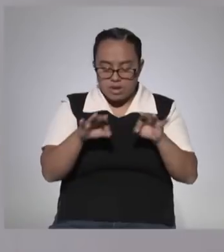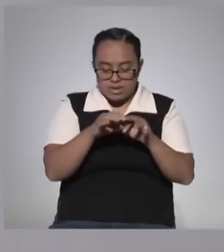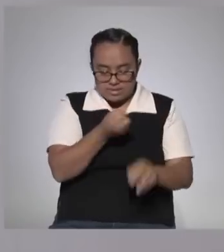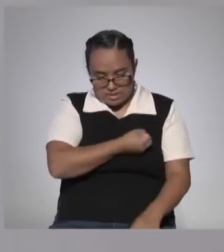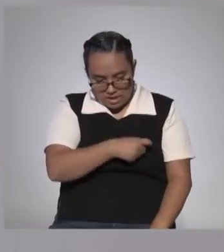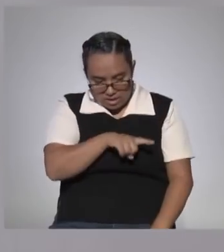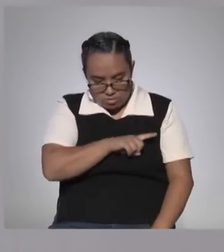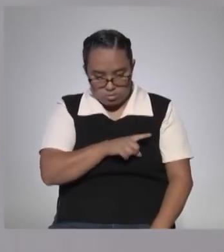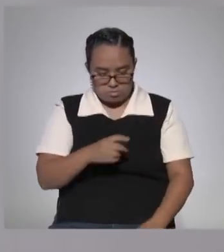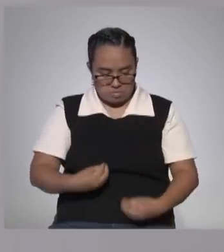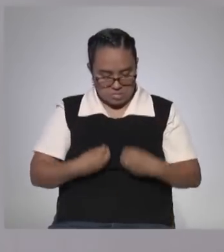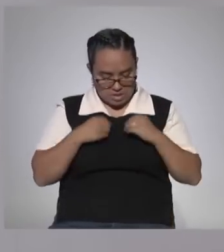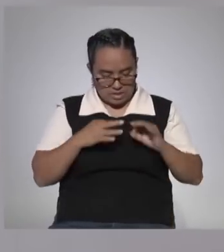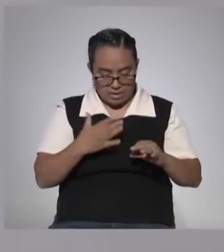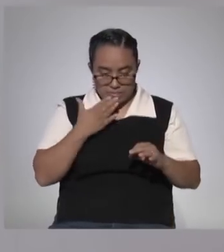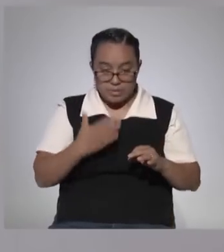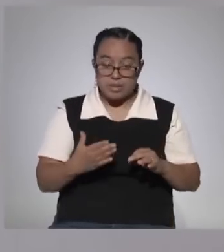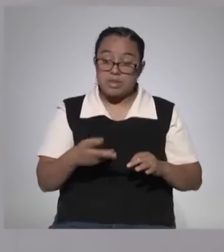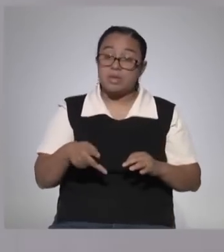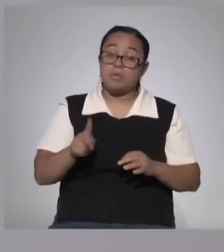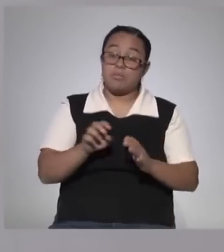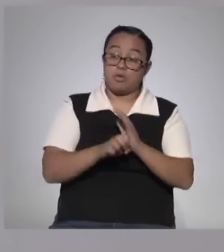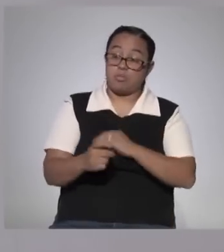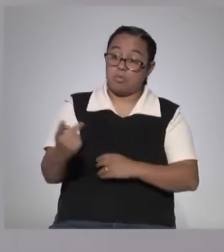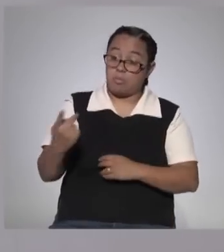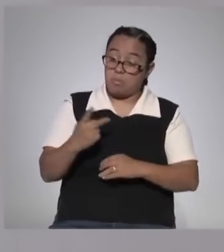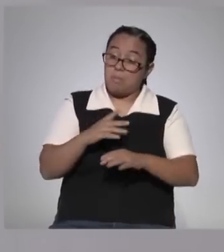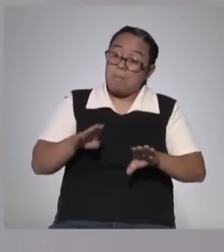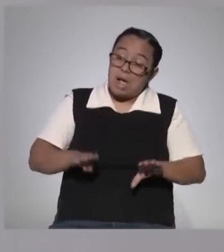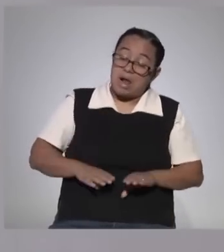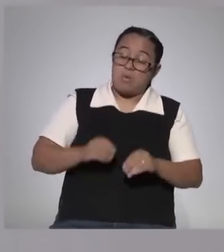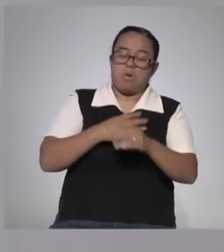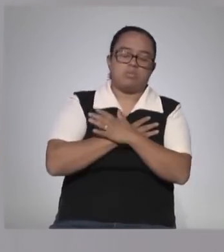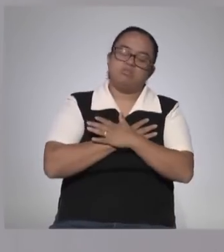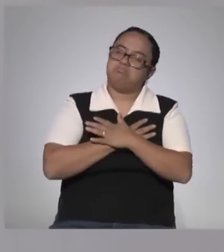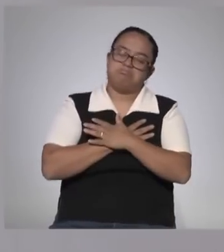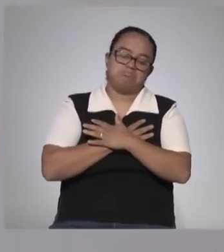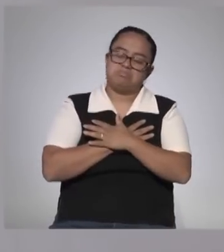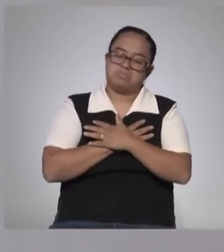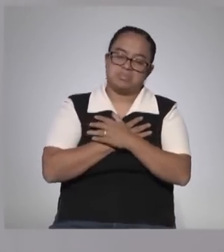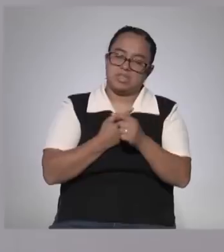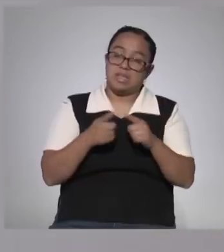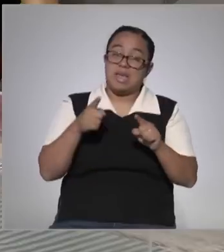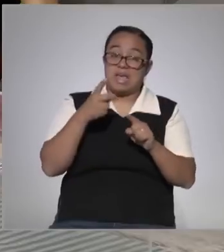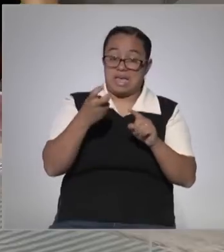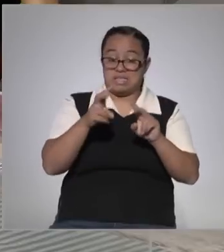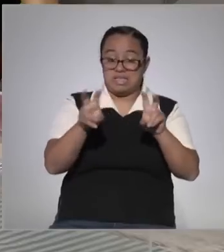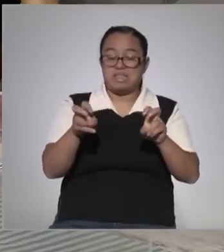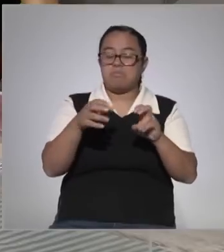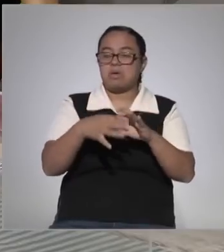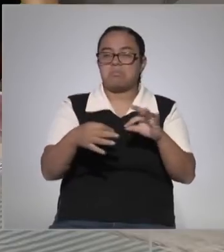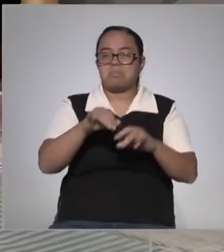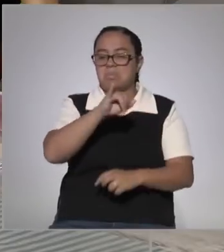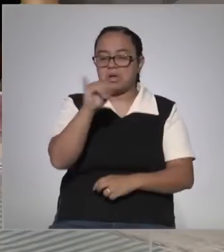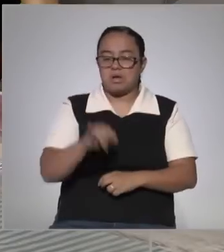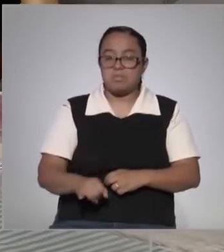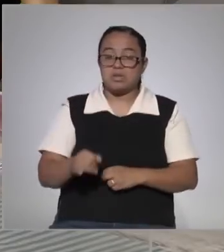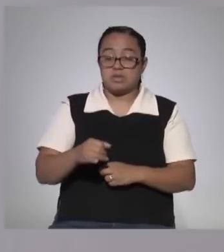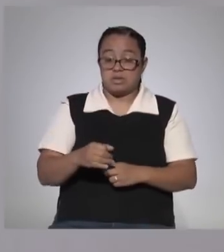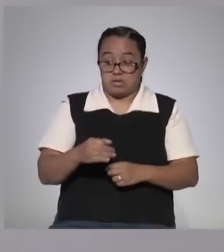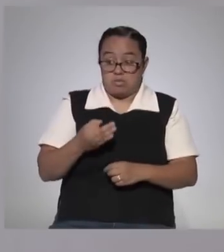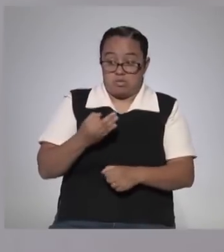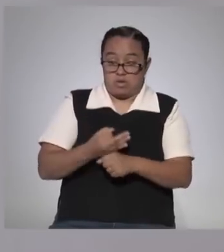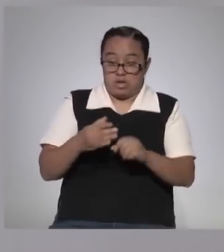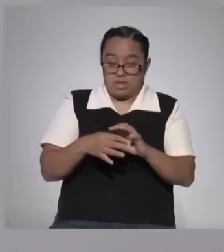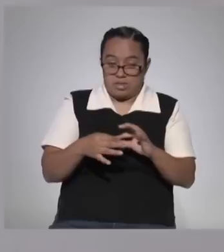mejor posible. Pero en cuestiones de pareja o del amor, no. Creo que sigue siendo un tema del que no se habla. Y sí es que realmente podemos hablar de